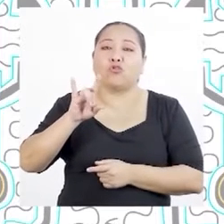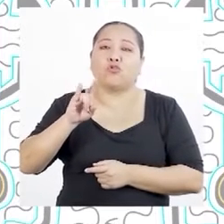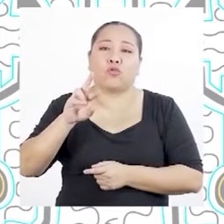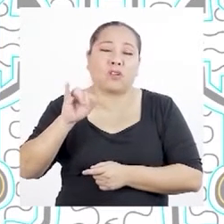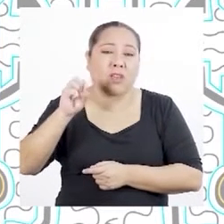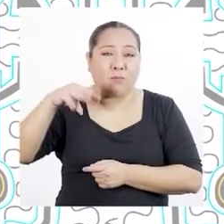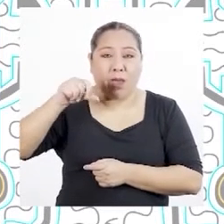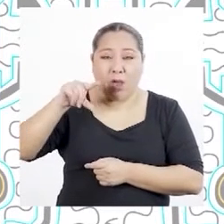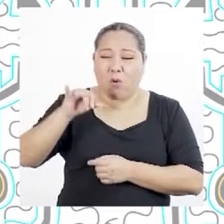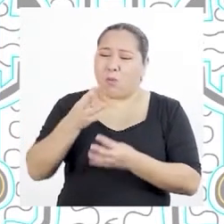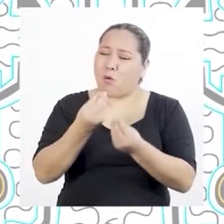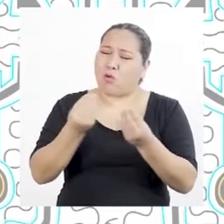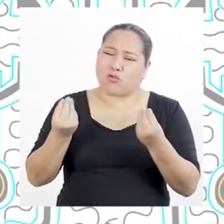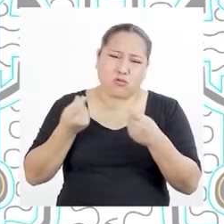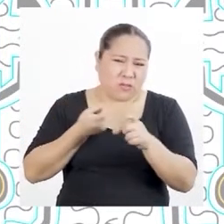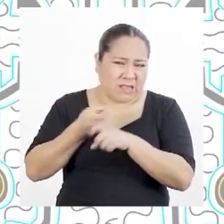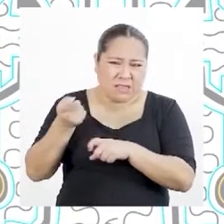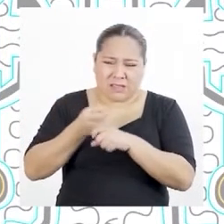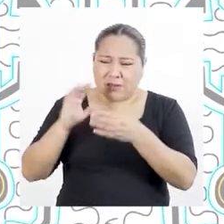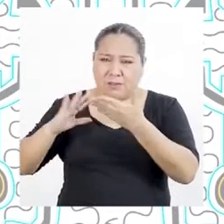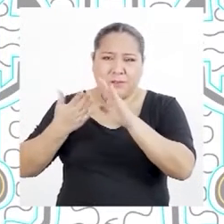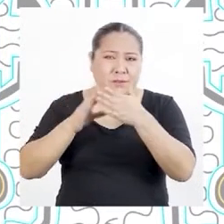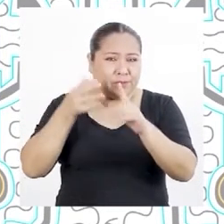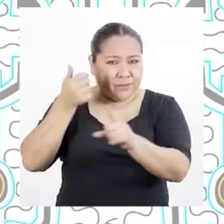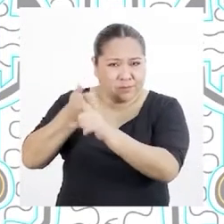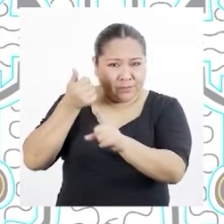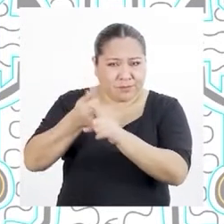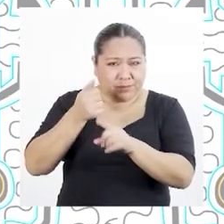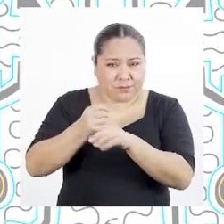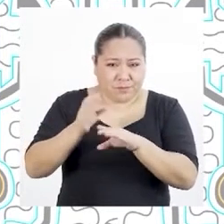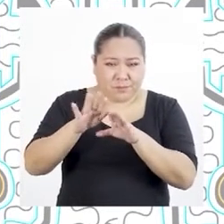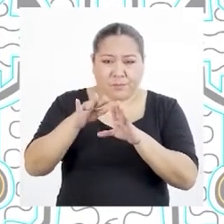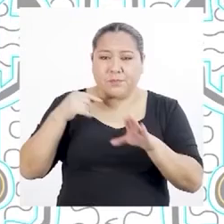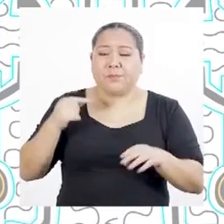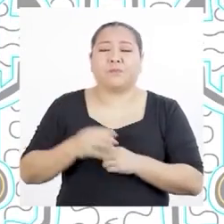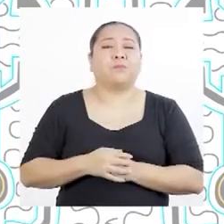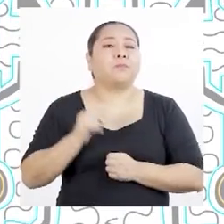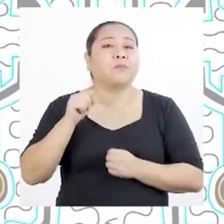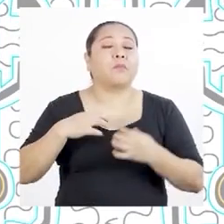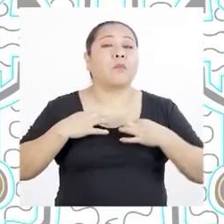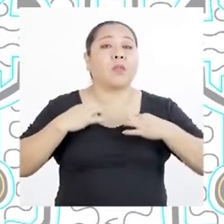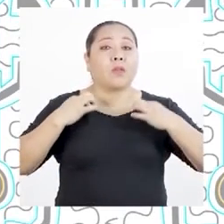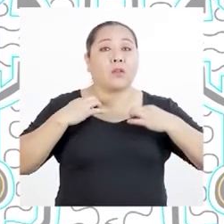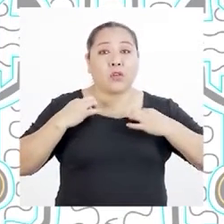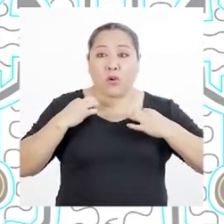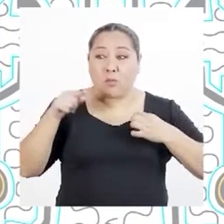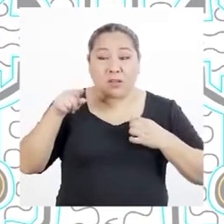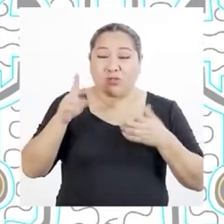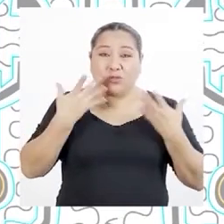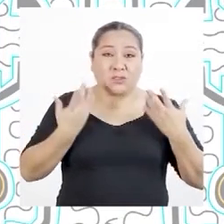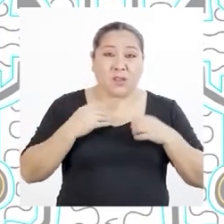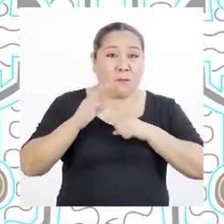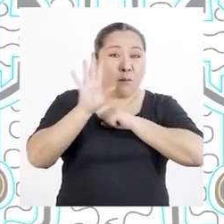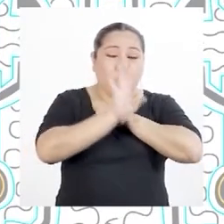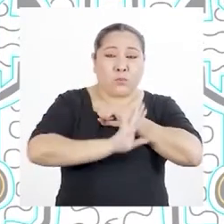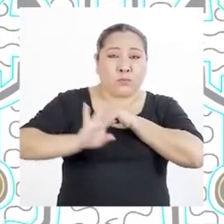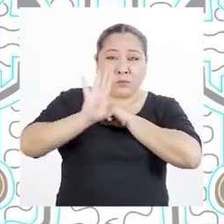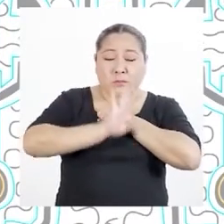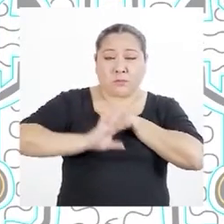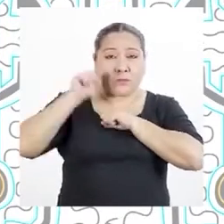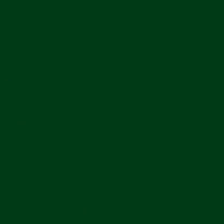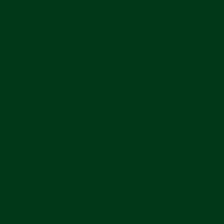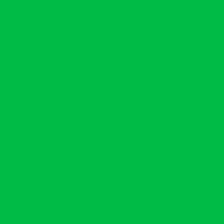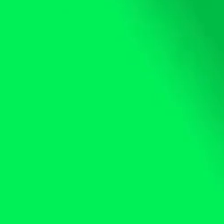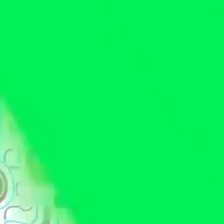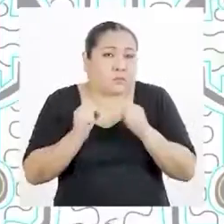ocasionado mayores daños en las comunidades nativas, pues no cuenta con ropa gruesa para afrontar